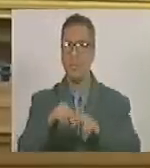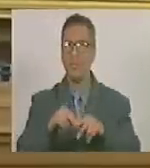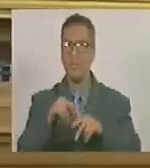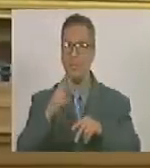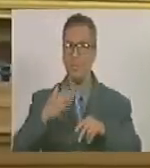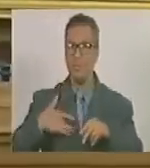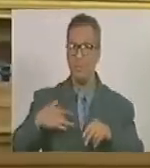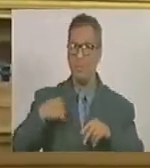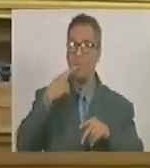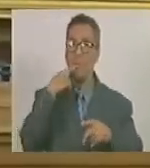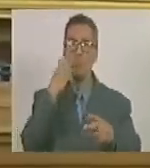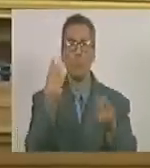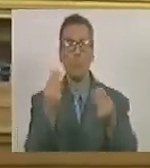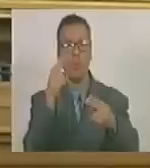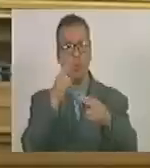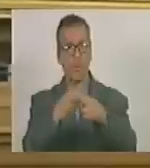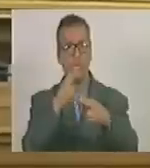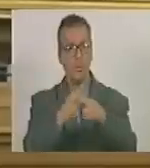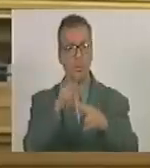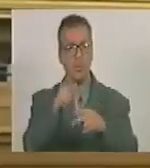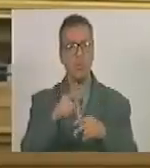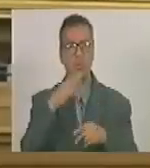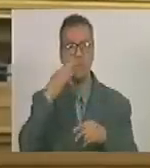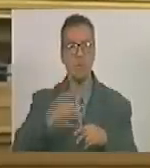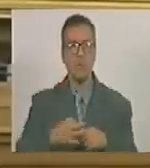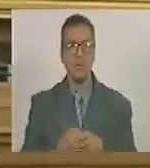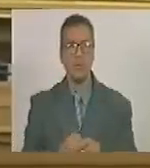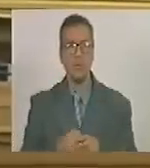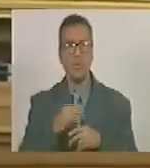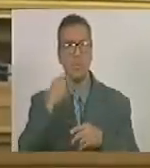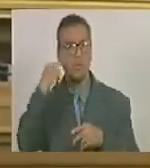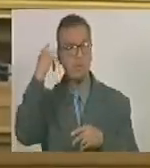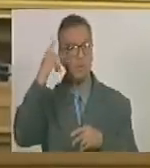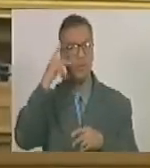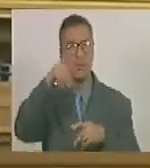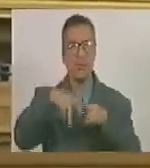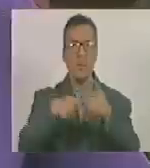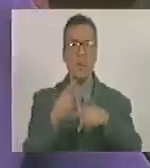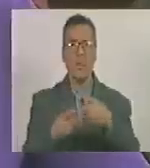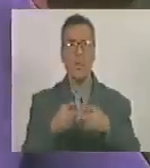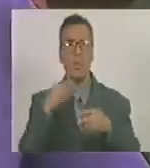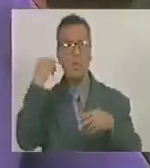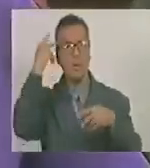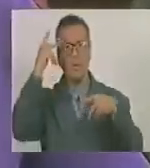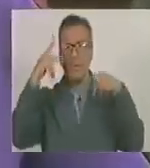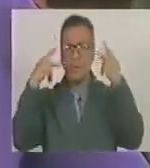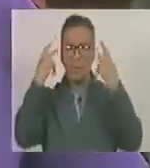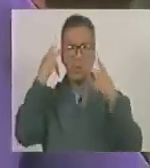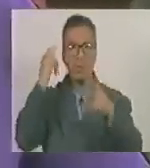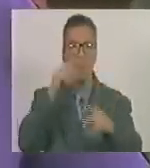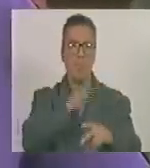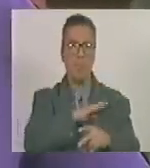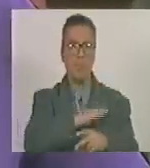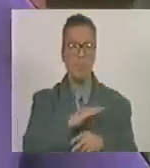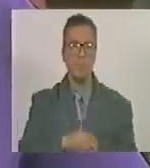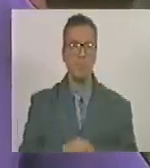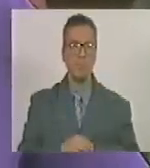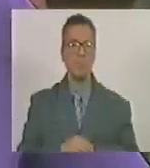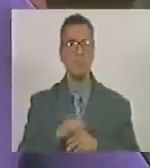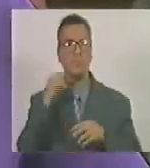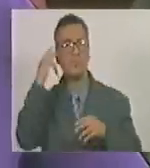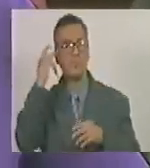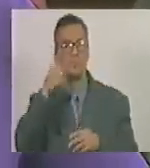síntoma peligroso, puesto que en los criterios diagnósticos de los trastornos psicopáticos de la personalidad,